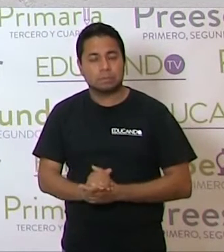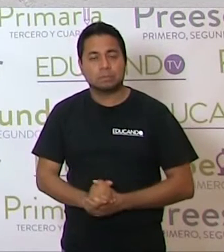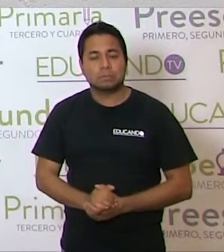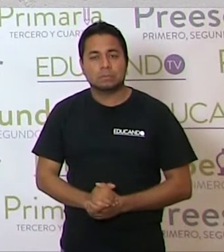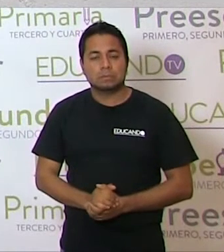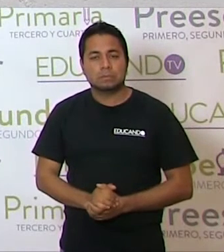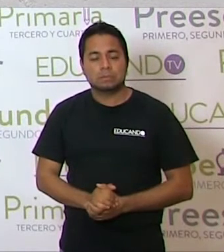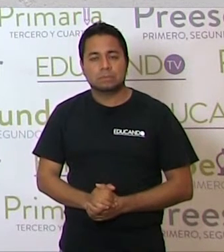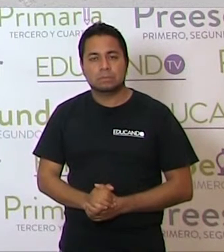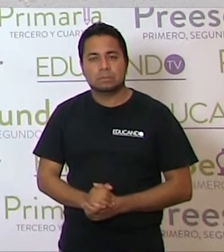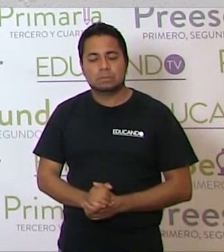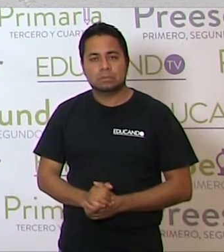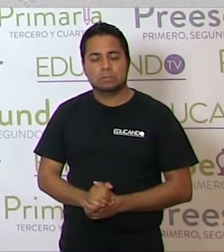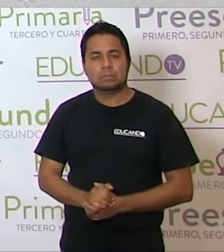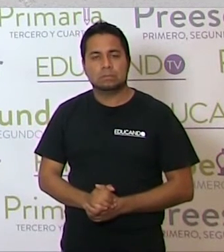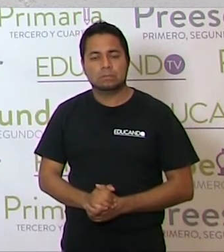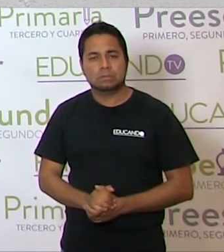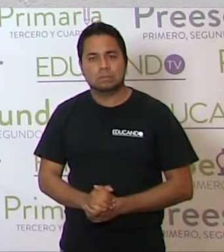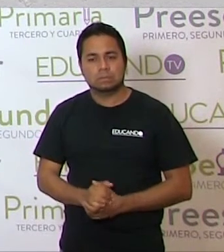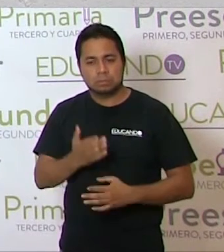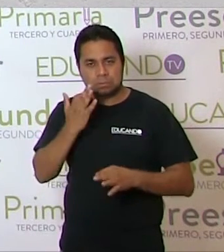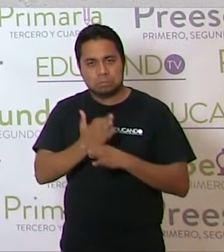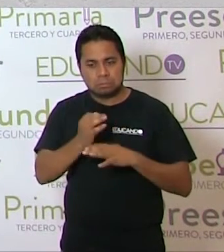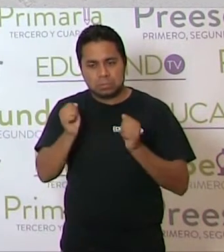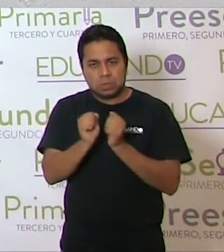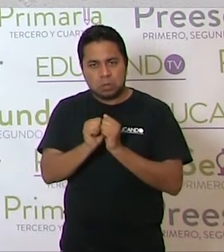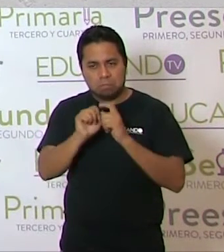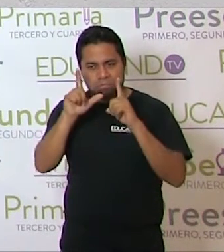vamos a pasar a la primera imagen